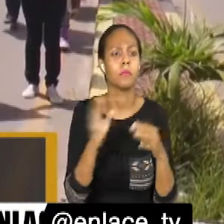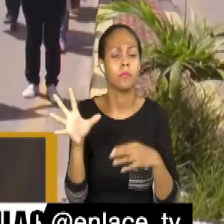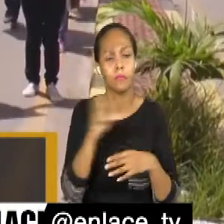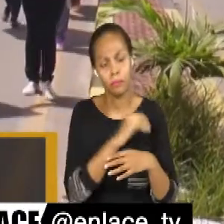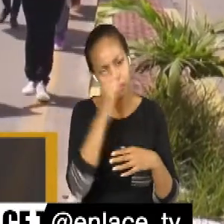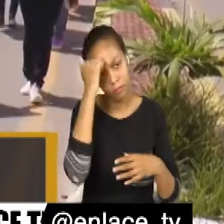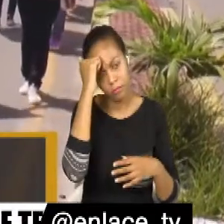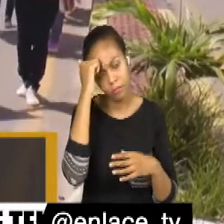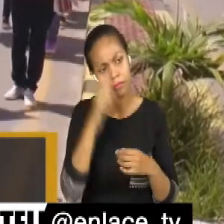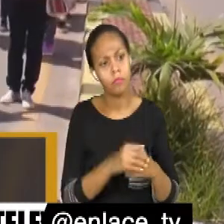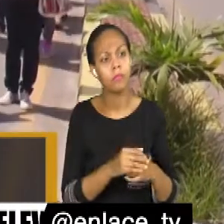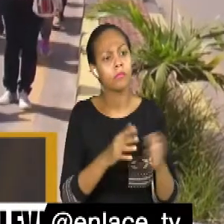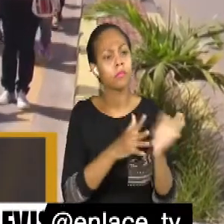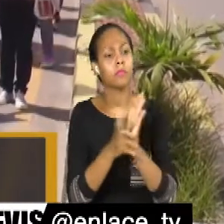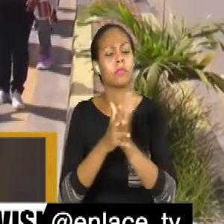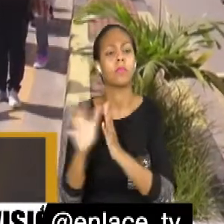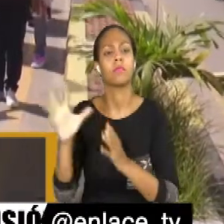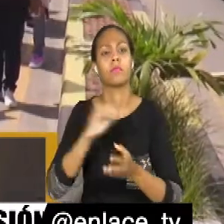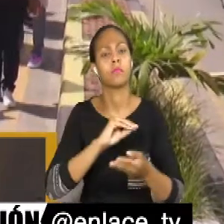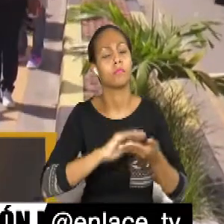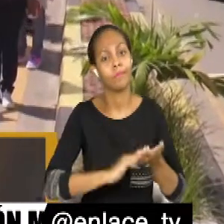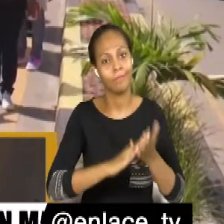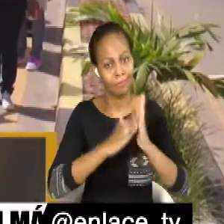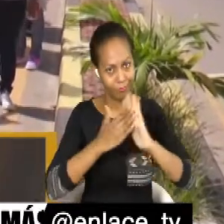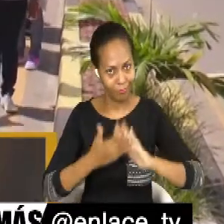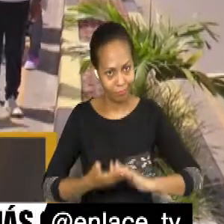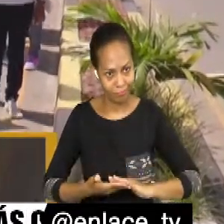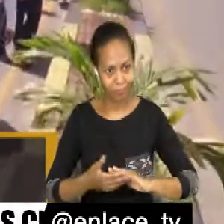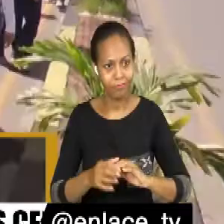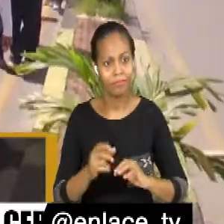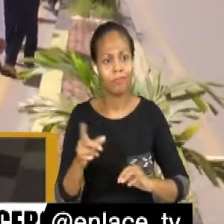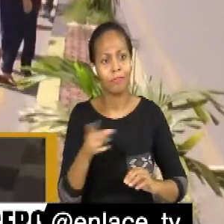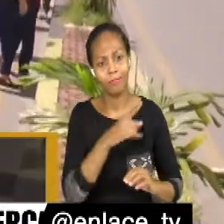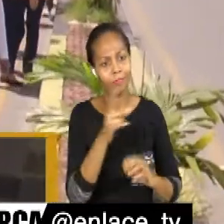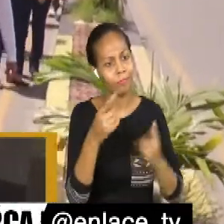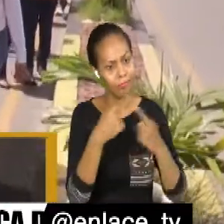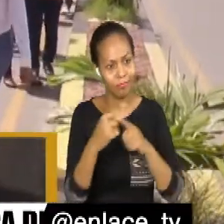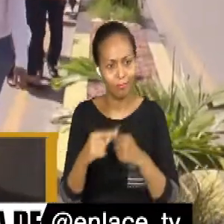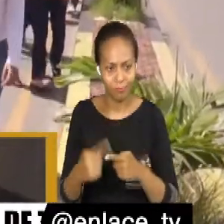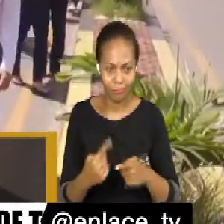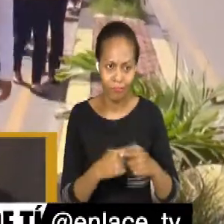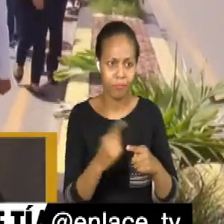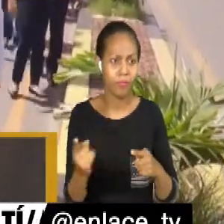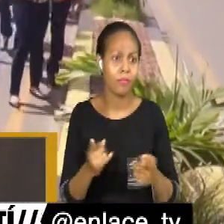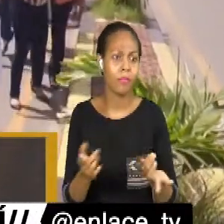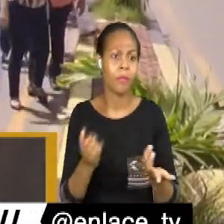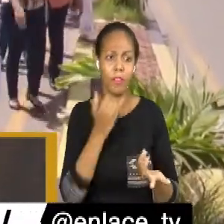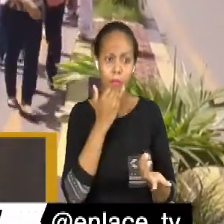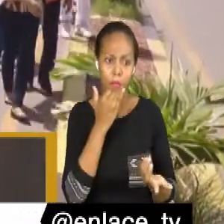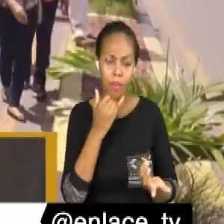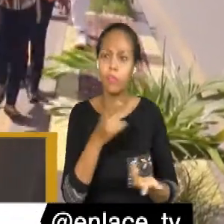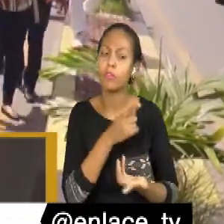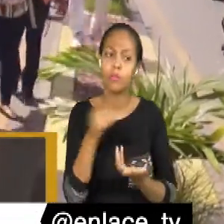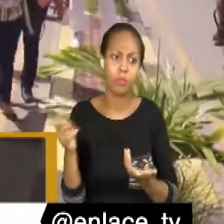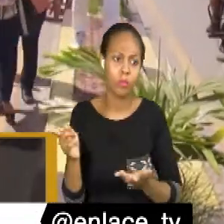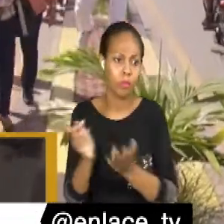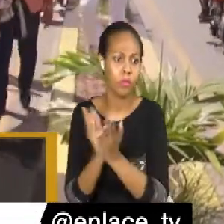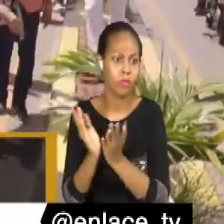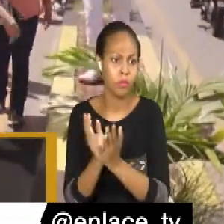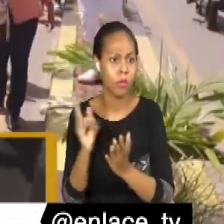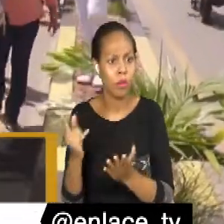con las comunidades educativas, comentándole todo lo que está pasando y toda la apuesta sobre política educativa que tiene el